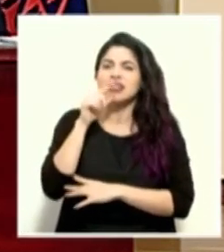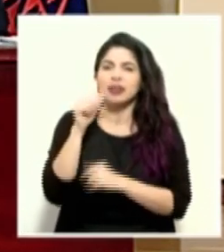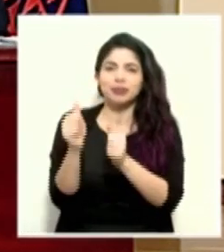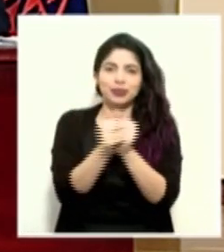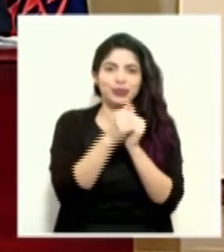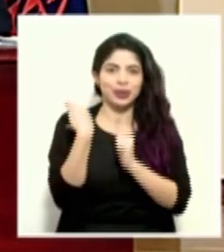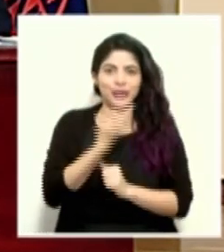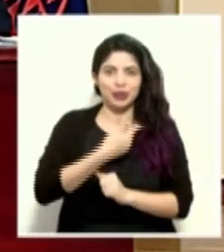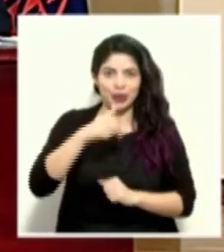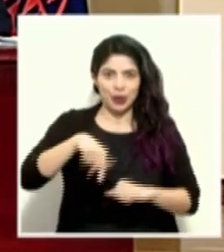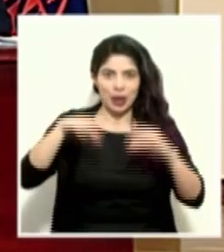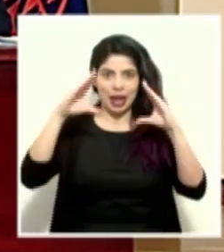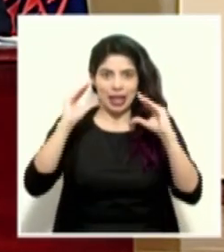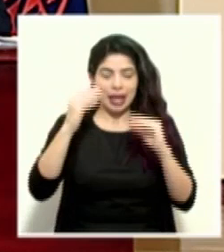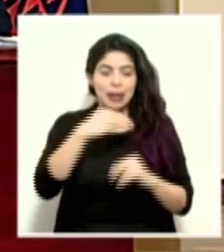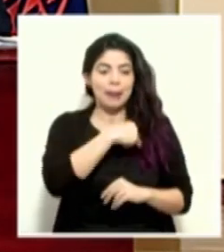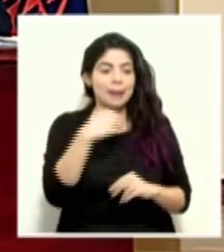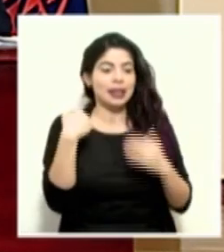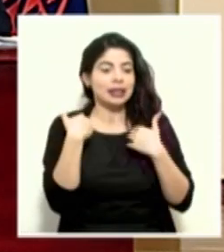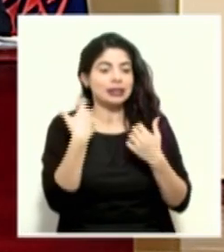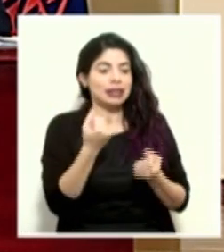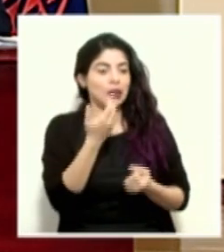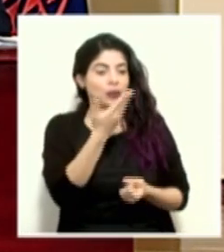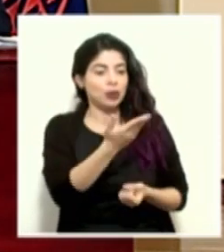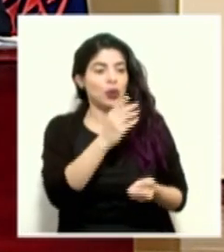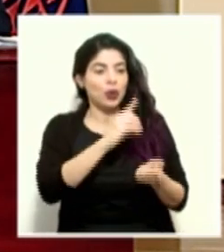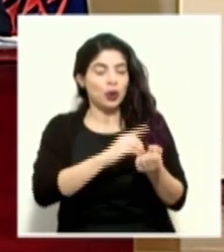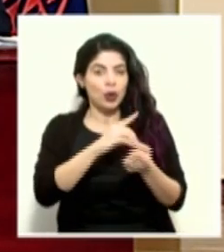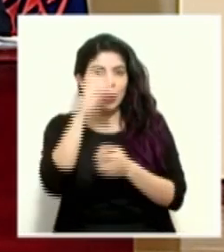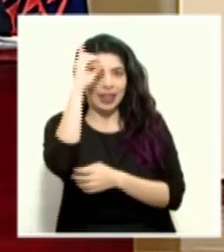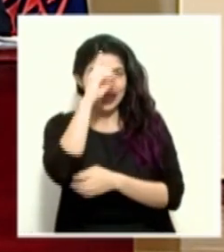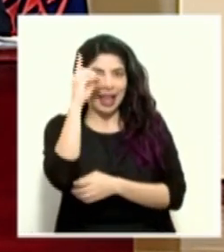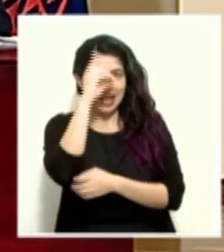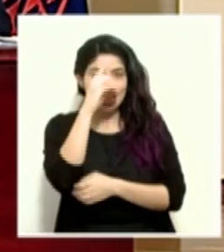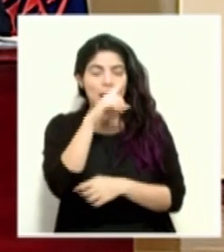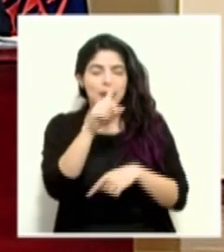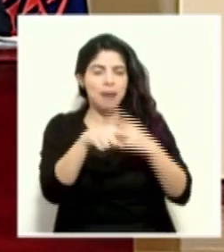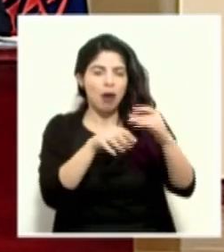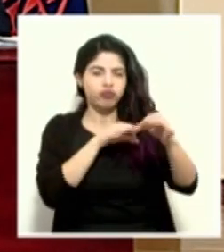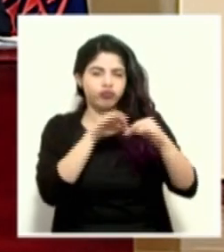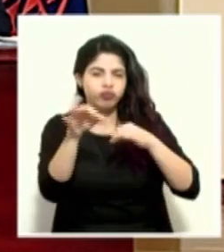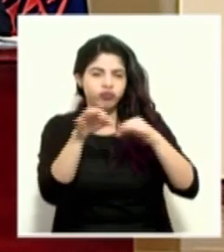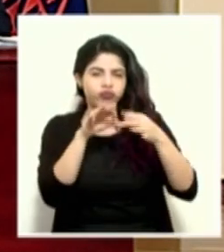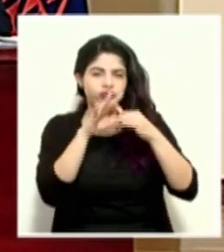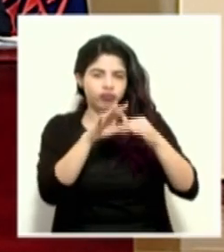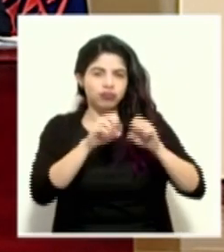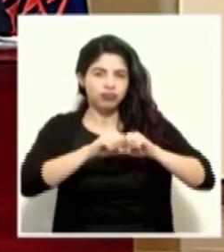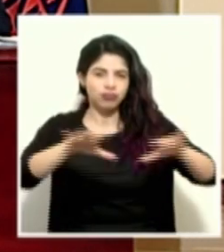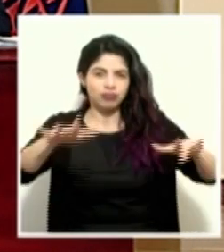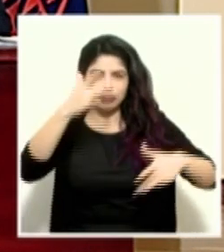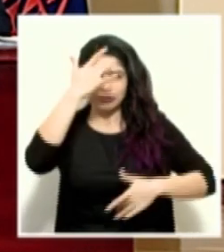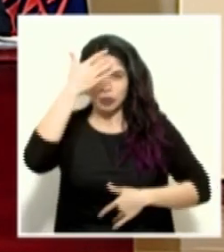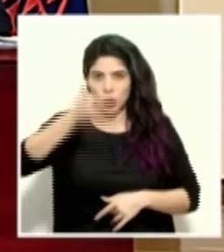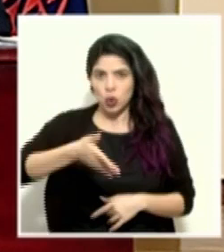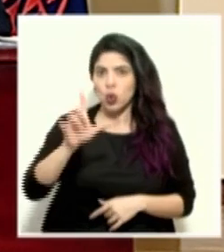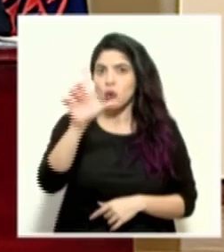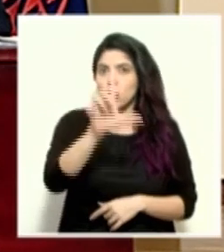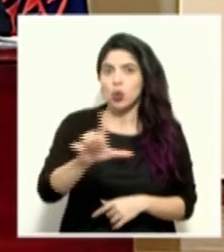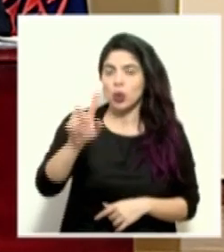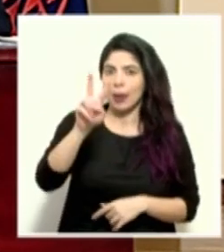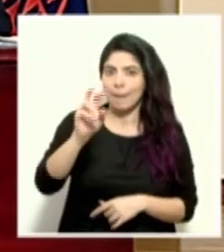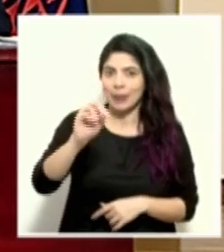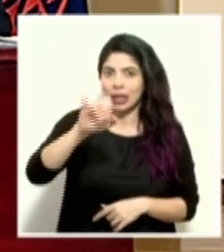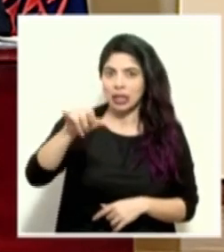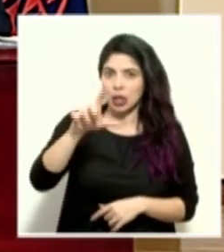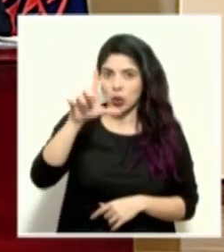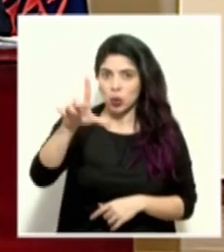acompañan esta tarde al ministro de salud, el doctor Daniel Salas, quien detallará el reporte epidemiológico de este lunes 20